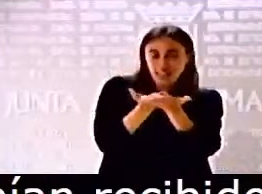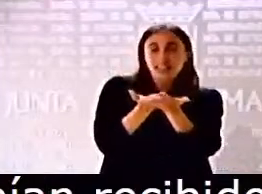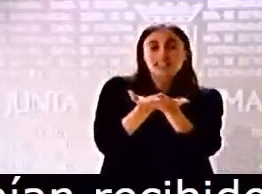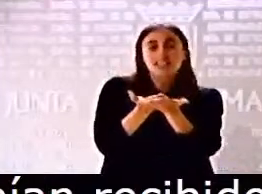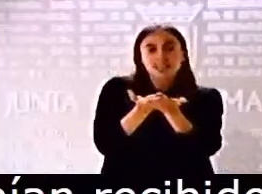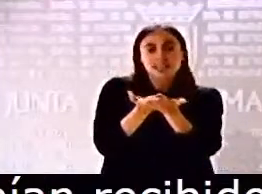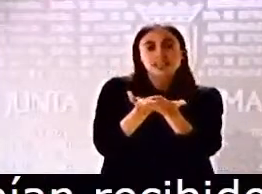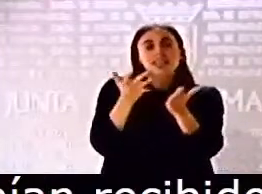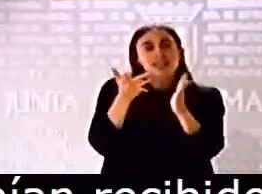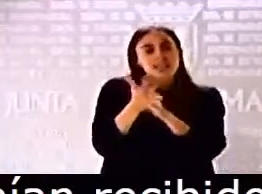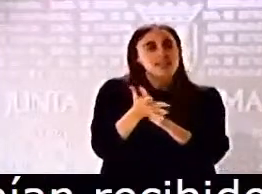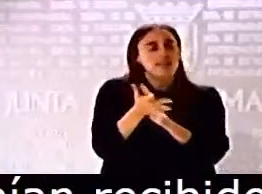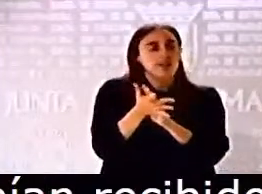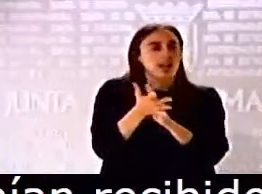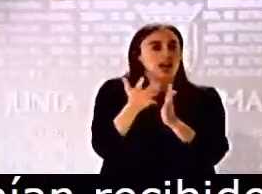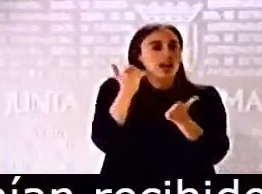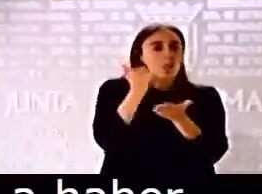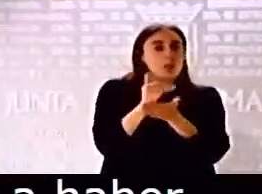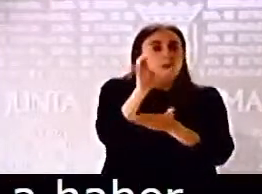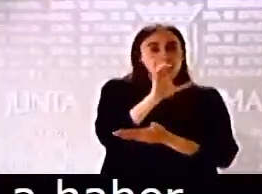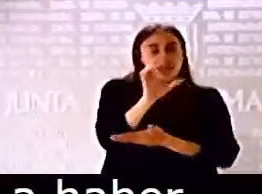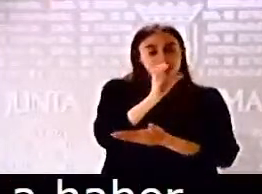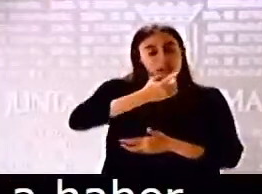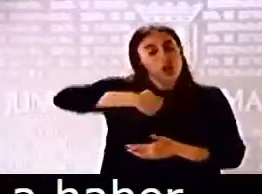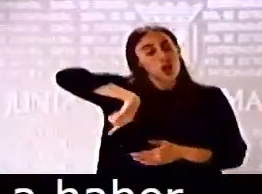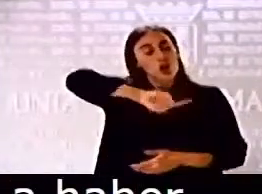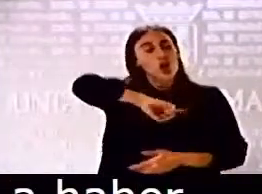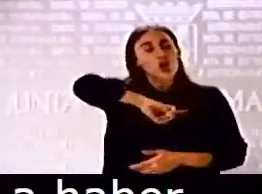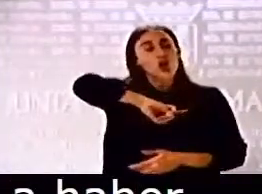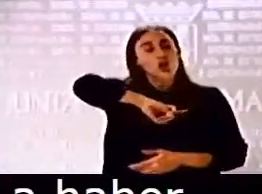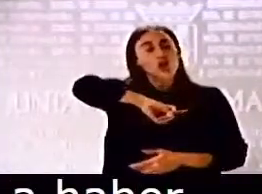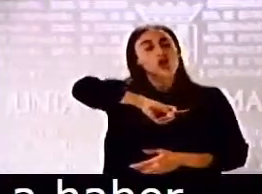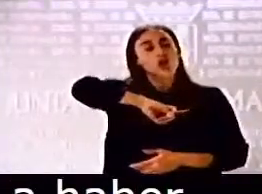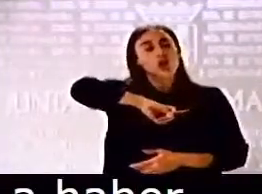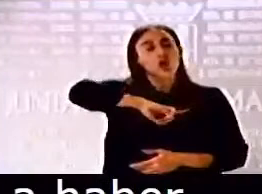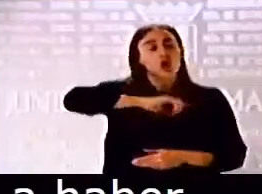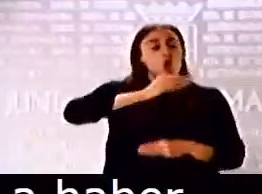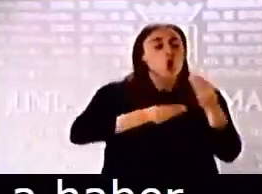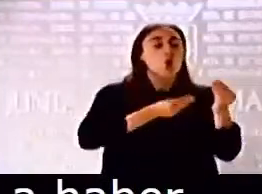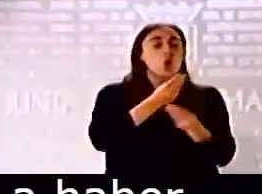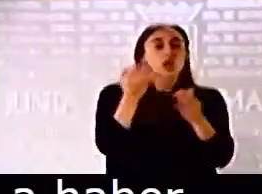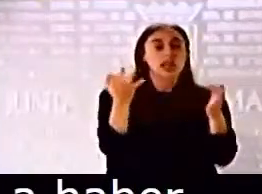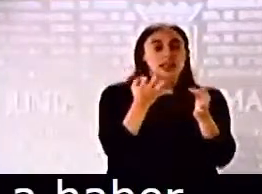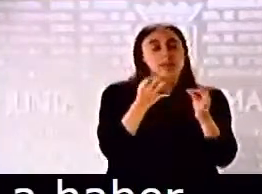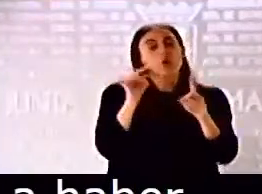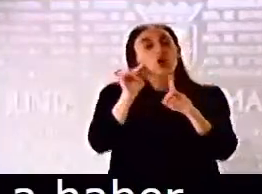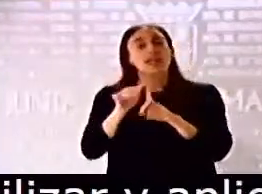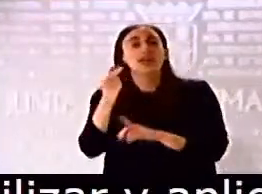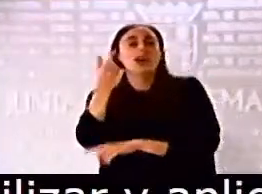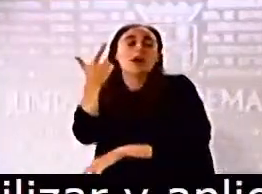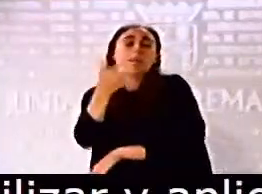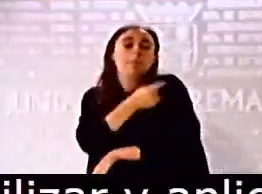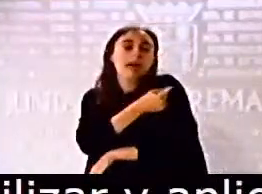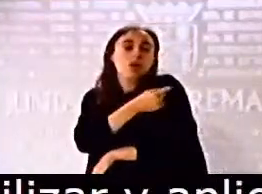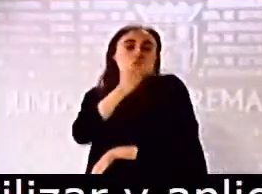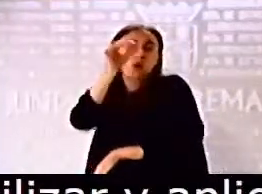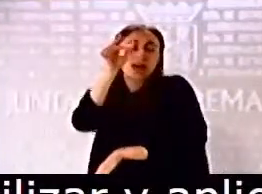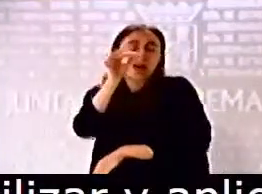que tenemos que utilizar, que tenemos que aplicar para hacer una vacunación segura completa con la vacuna de